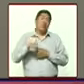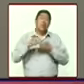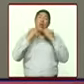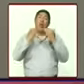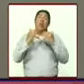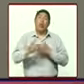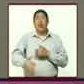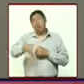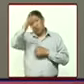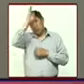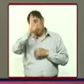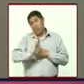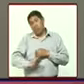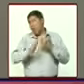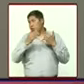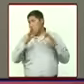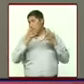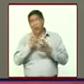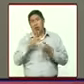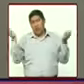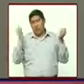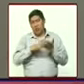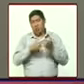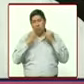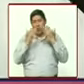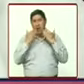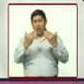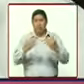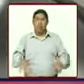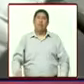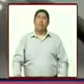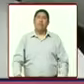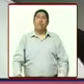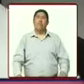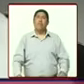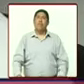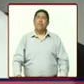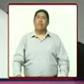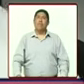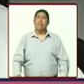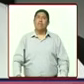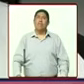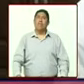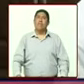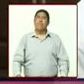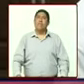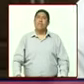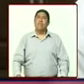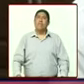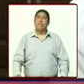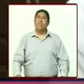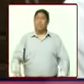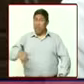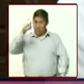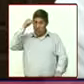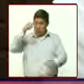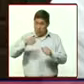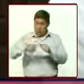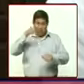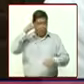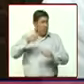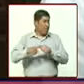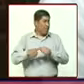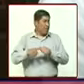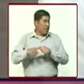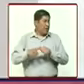gracias a Dios ya va a desaparecer eso. Gracias a los médicos. Y